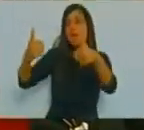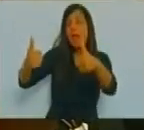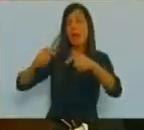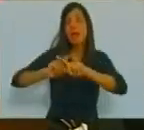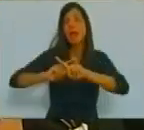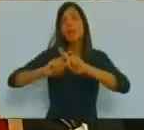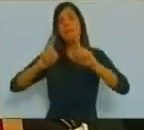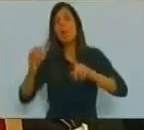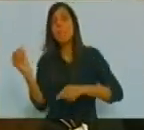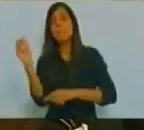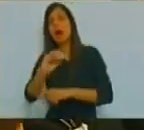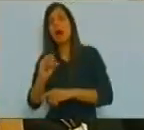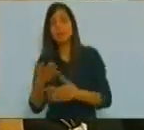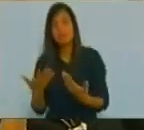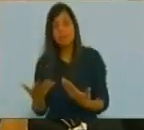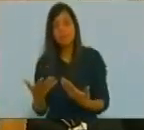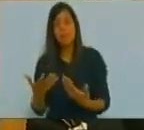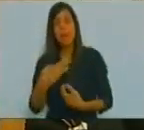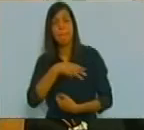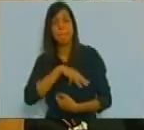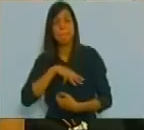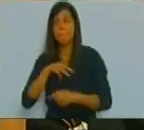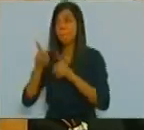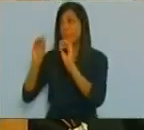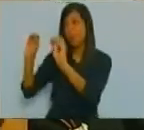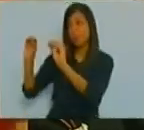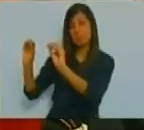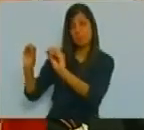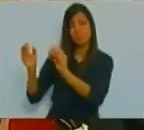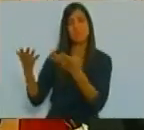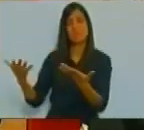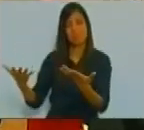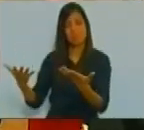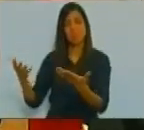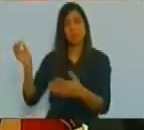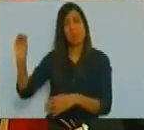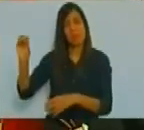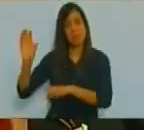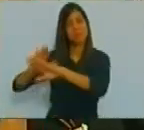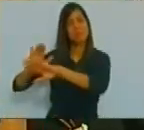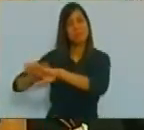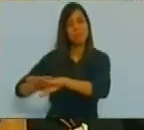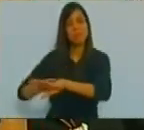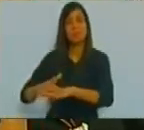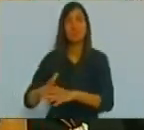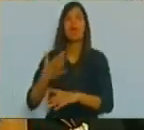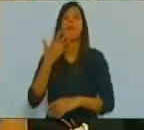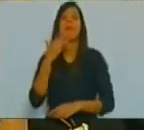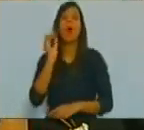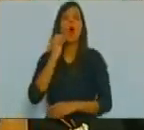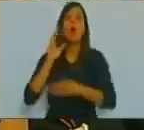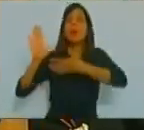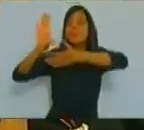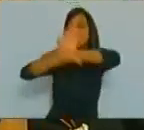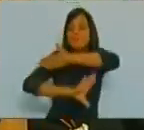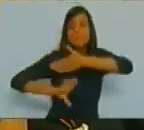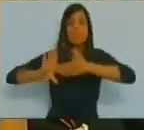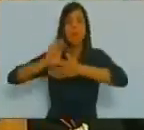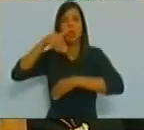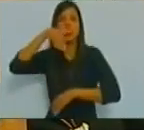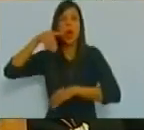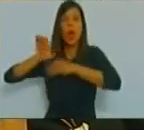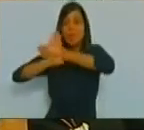va principalmente ministro a la parte preventiva en lo preventivo